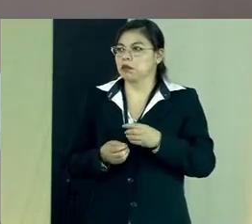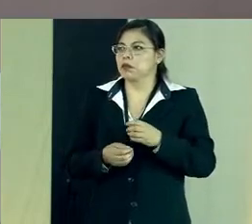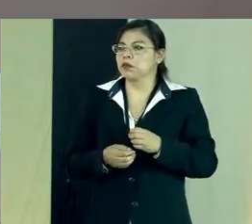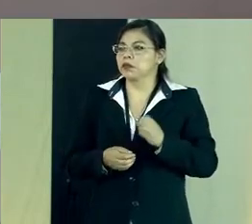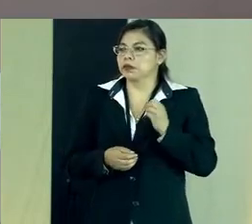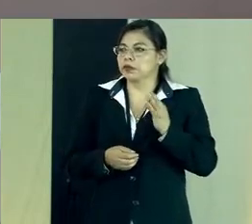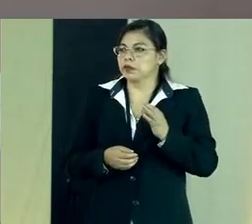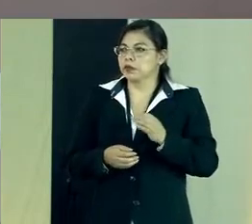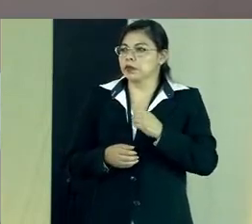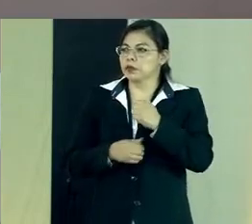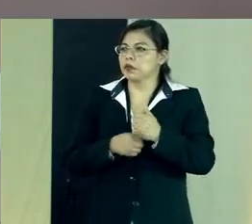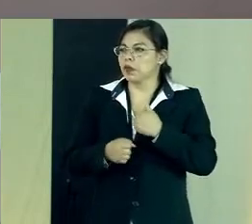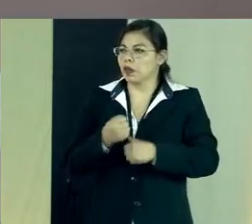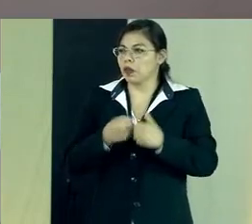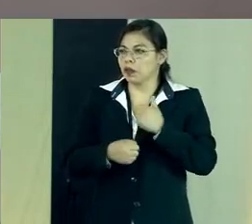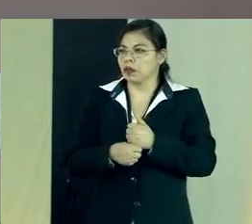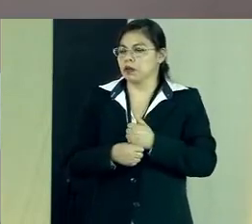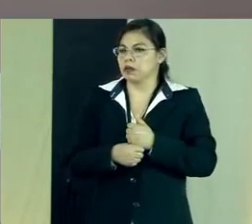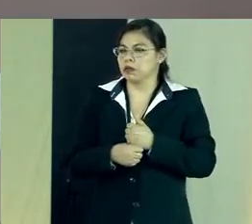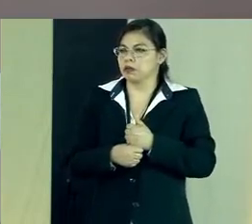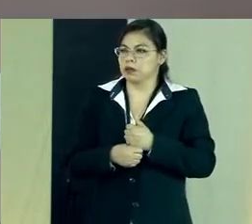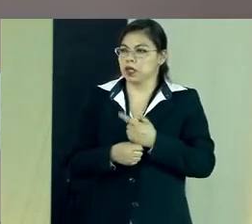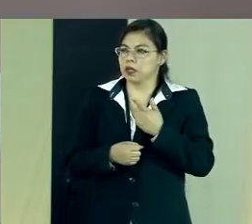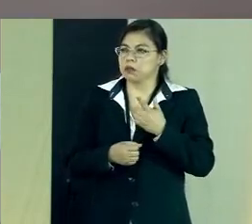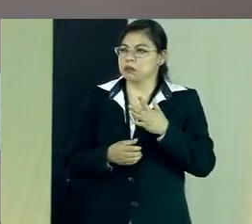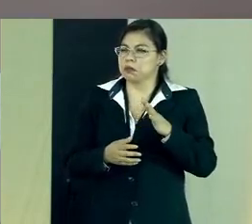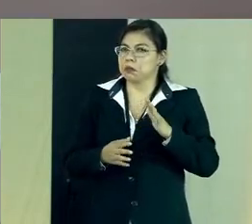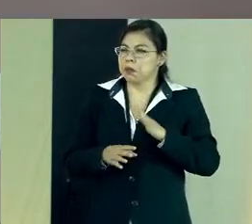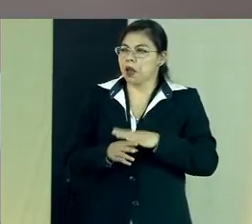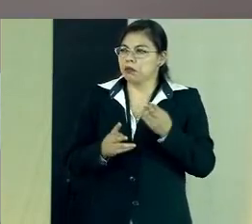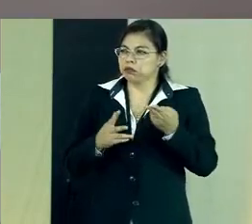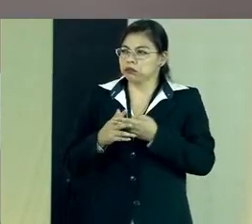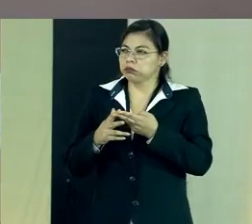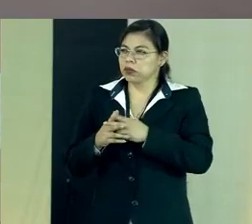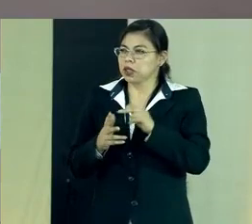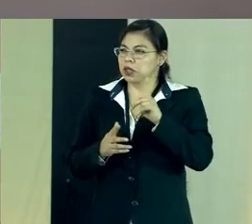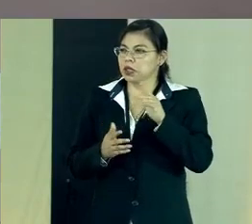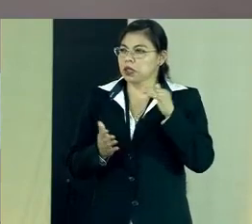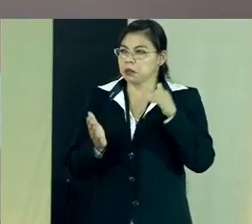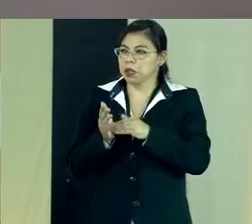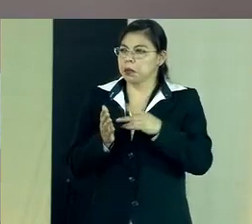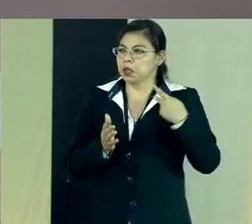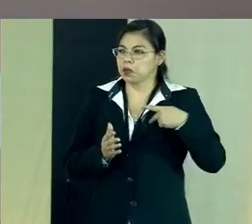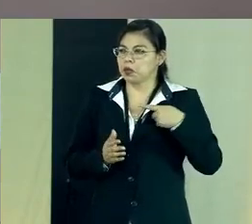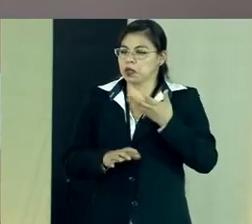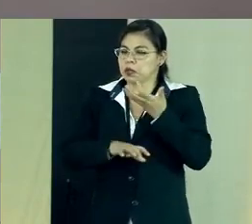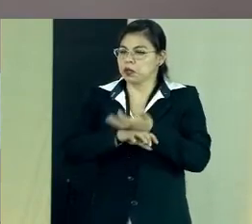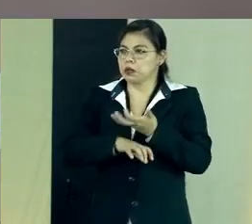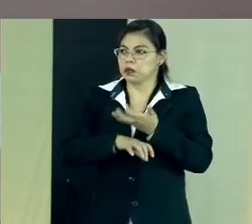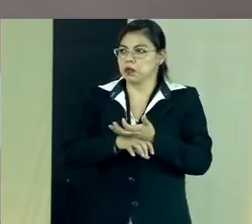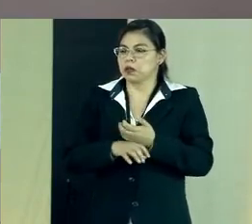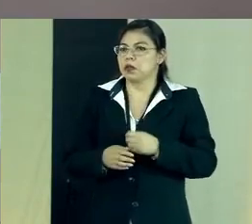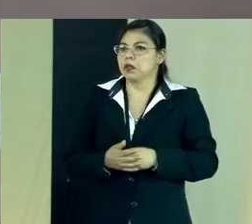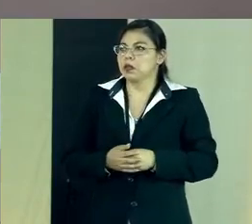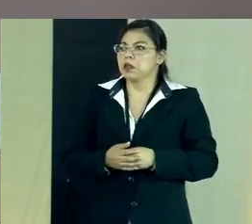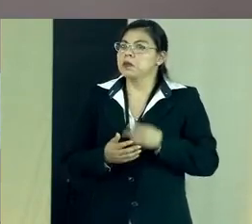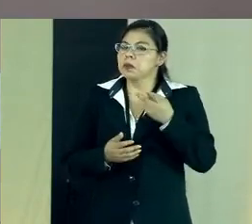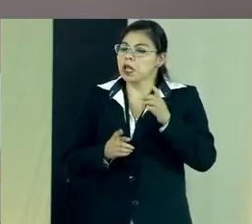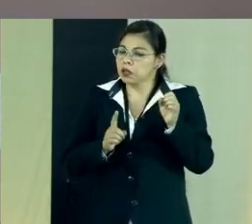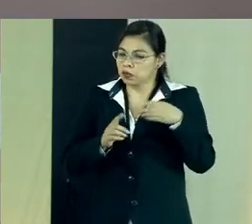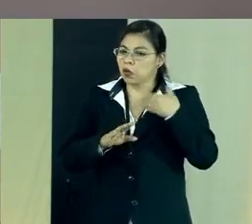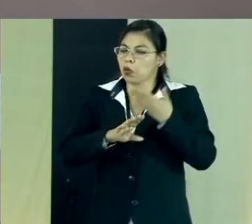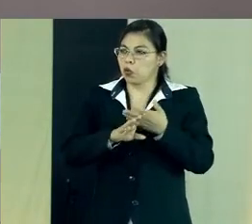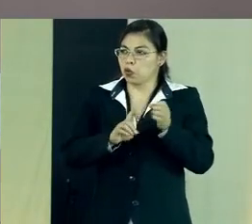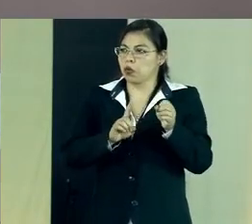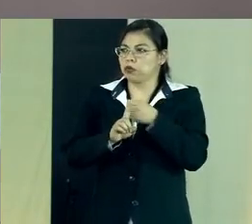pasado mató a más de 70.000 personas en eeuu la violencia diaria contra las mujeres